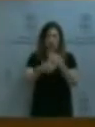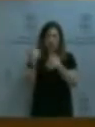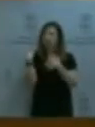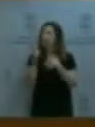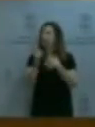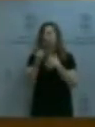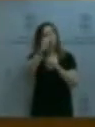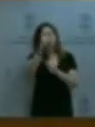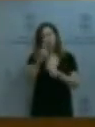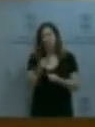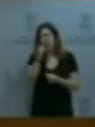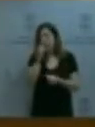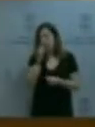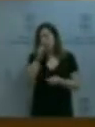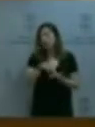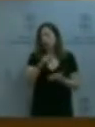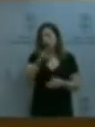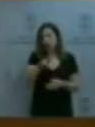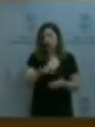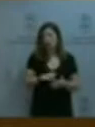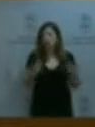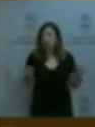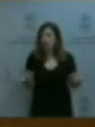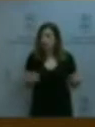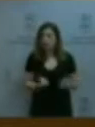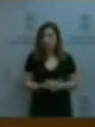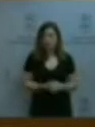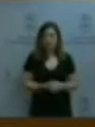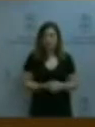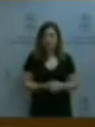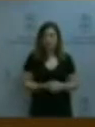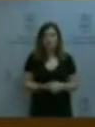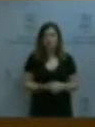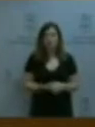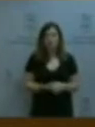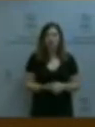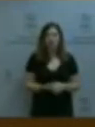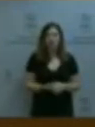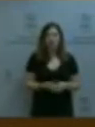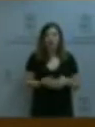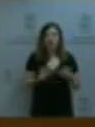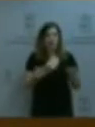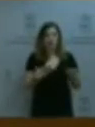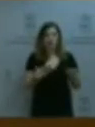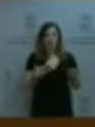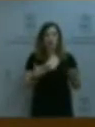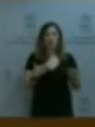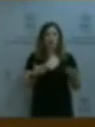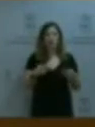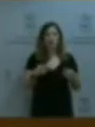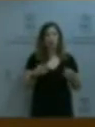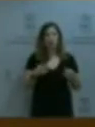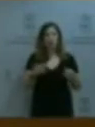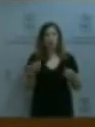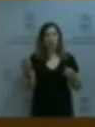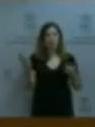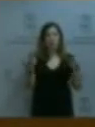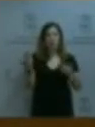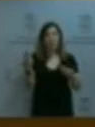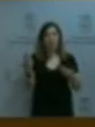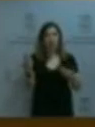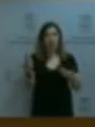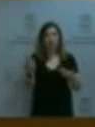Entonces, cuando se nos viene todo encima, intentamos echar la culpa, pues, por supuesto,